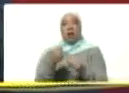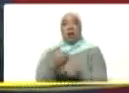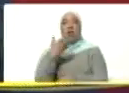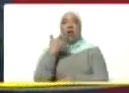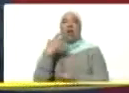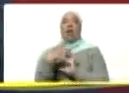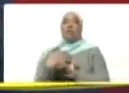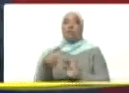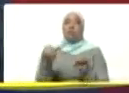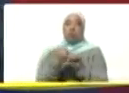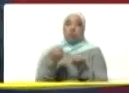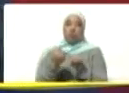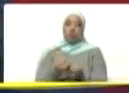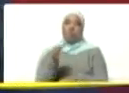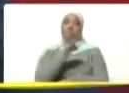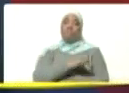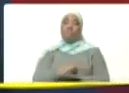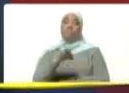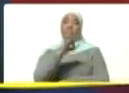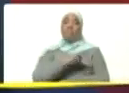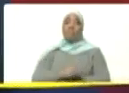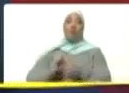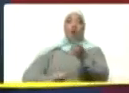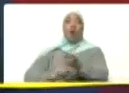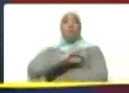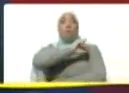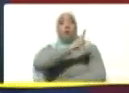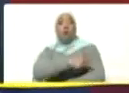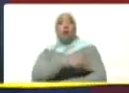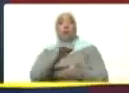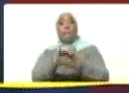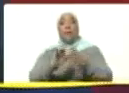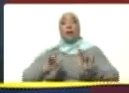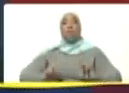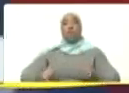hermandad, solidaridad y de coherencia con sus bases